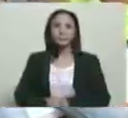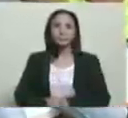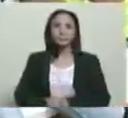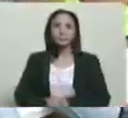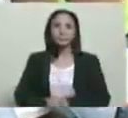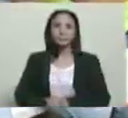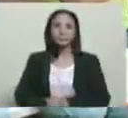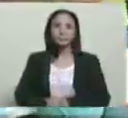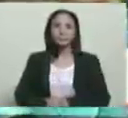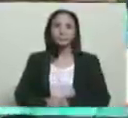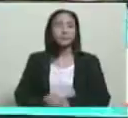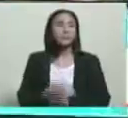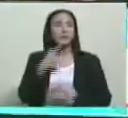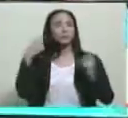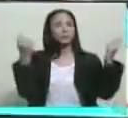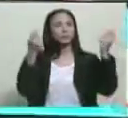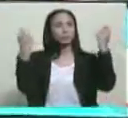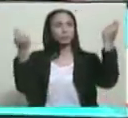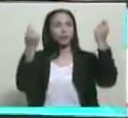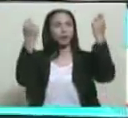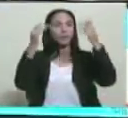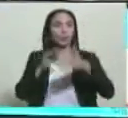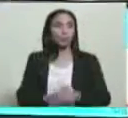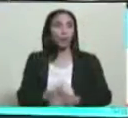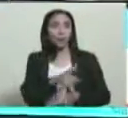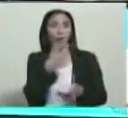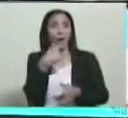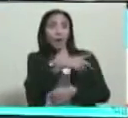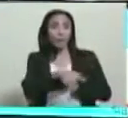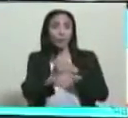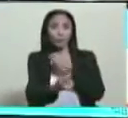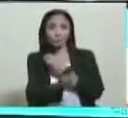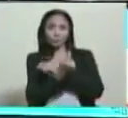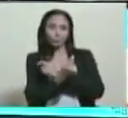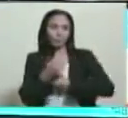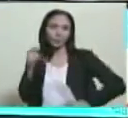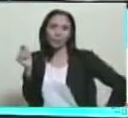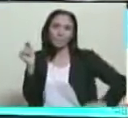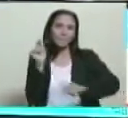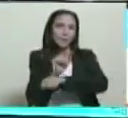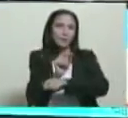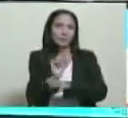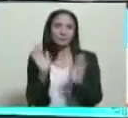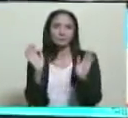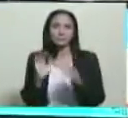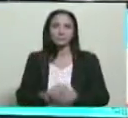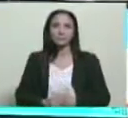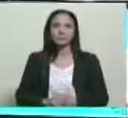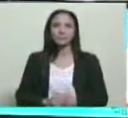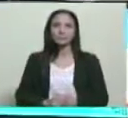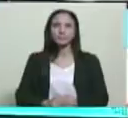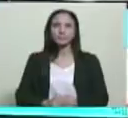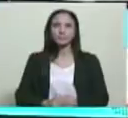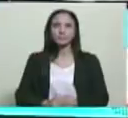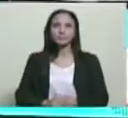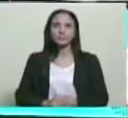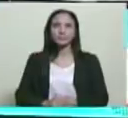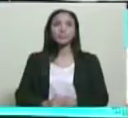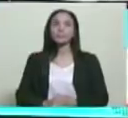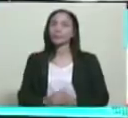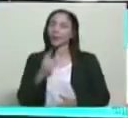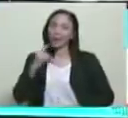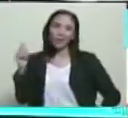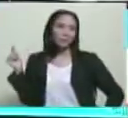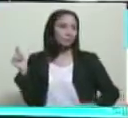Si sacan una consigna, le sacamos 1000 más. Y si siguen con la... Nos vamos